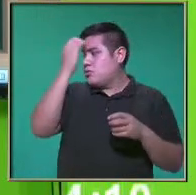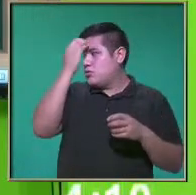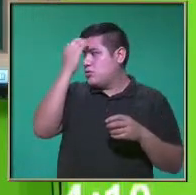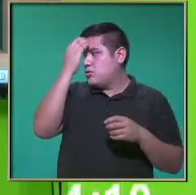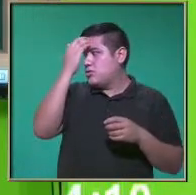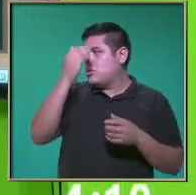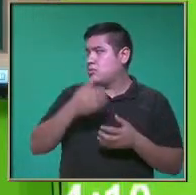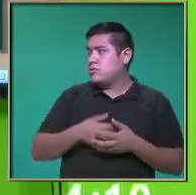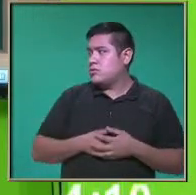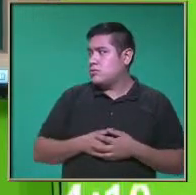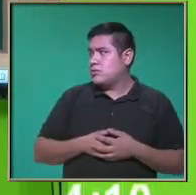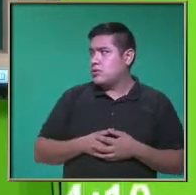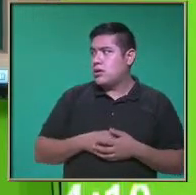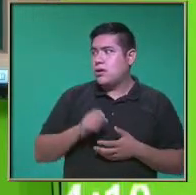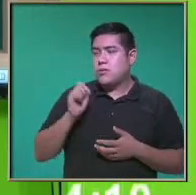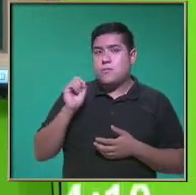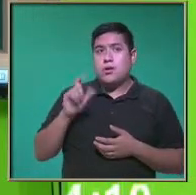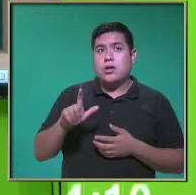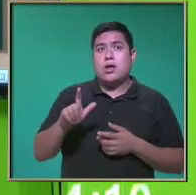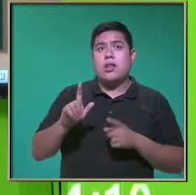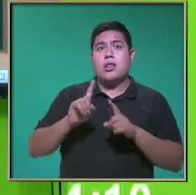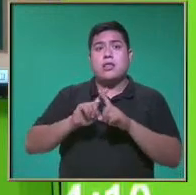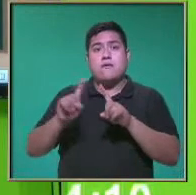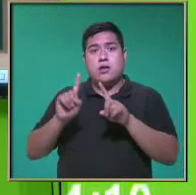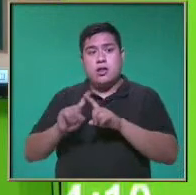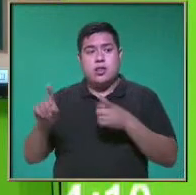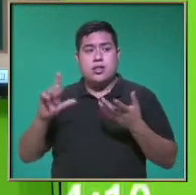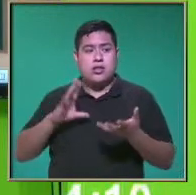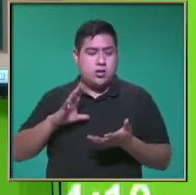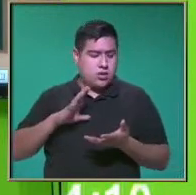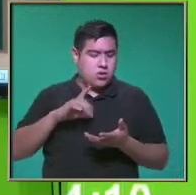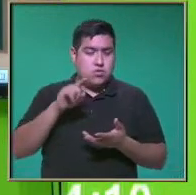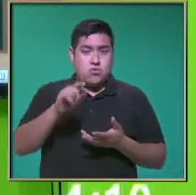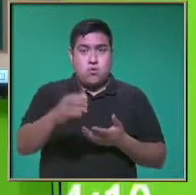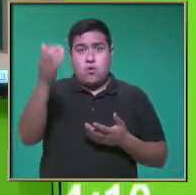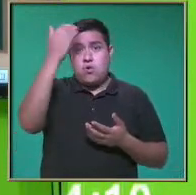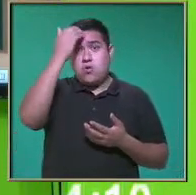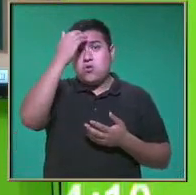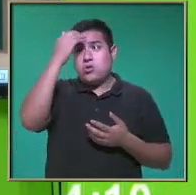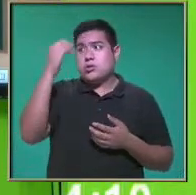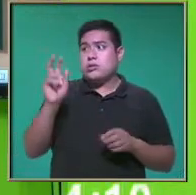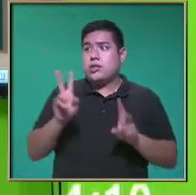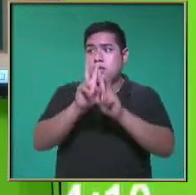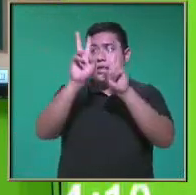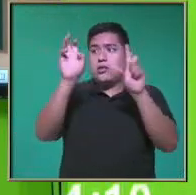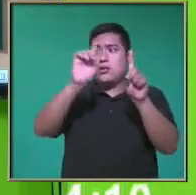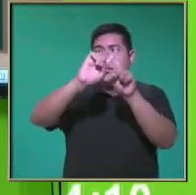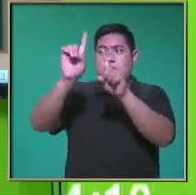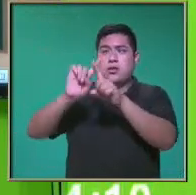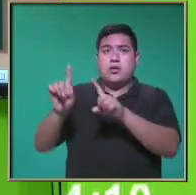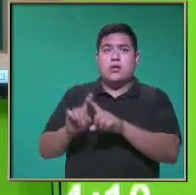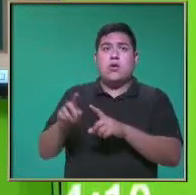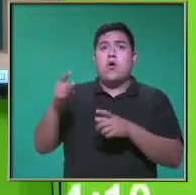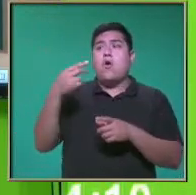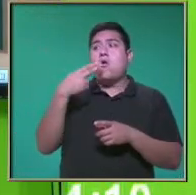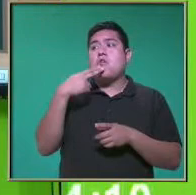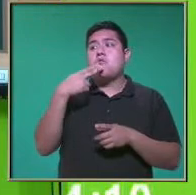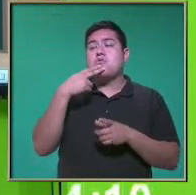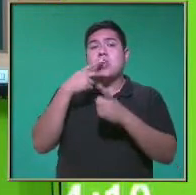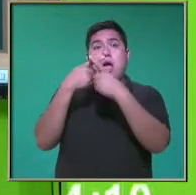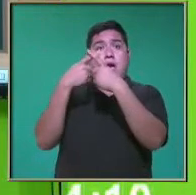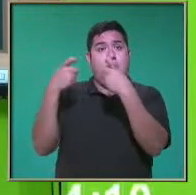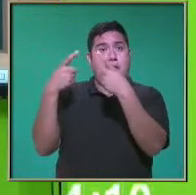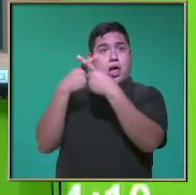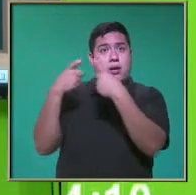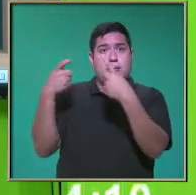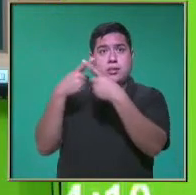de fantasía. Hay cuentos también de otros géneros, entonces tú conoces el nombre de muchos de ellos. Use of adjectives to describe. Conocemos